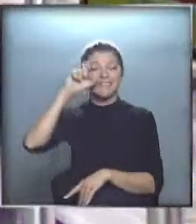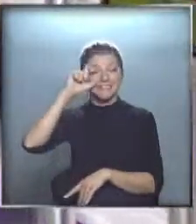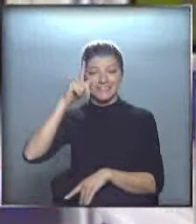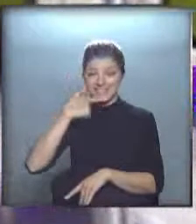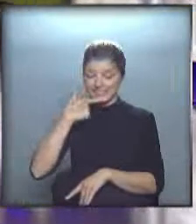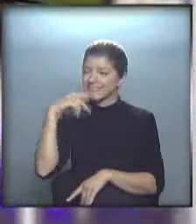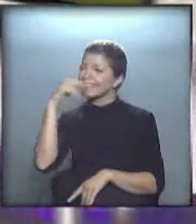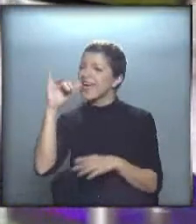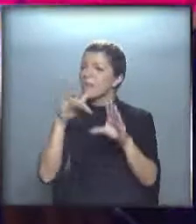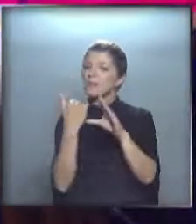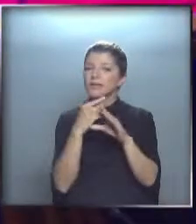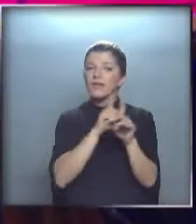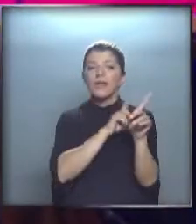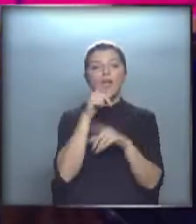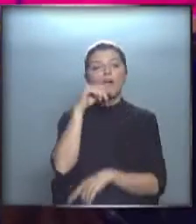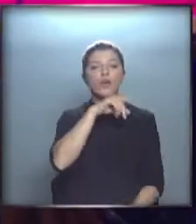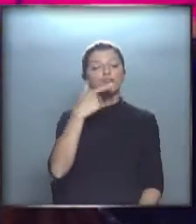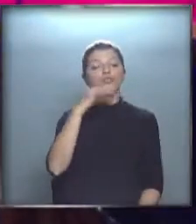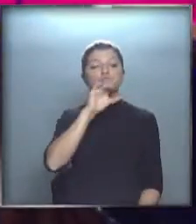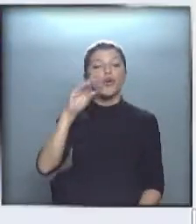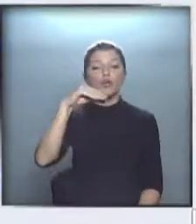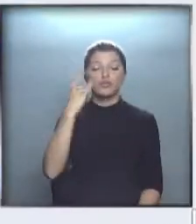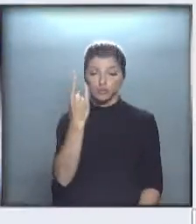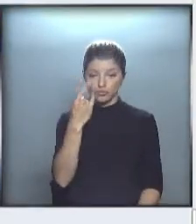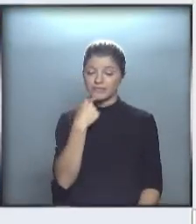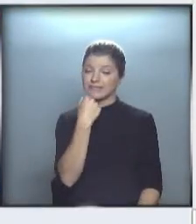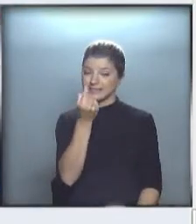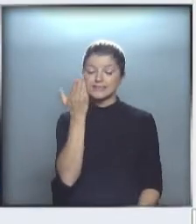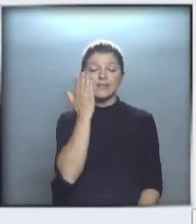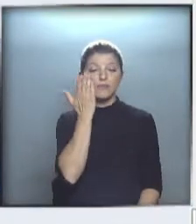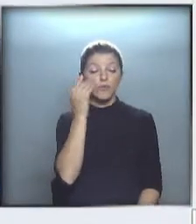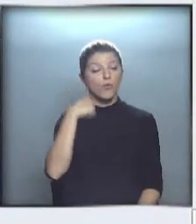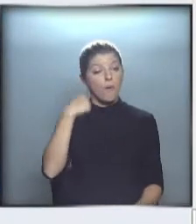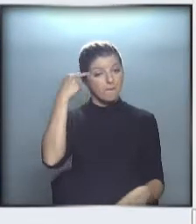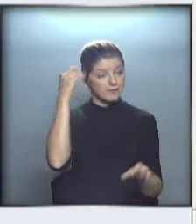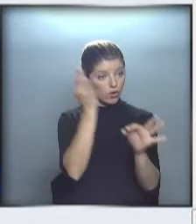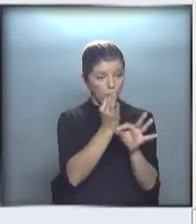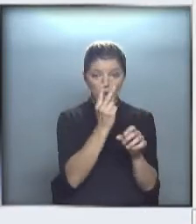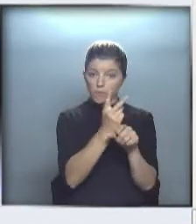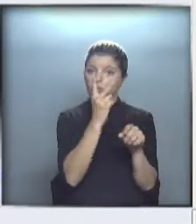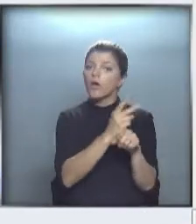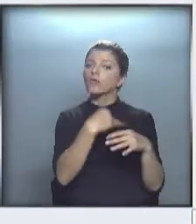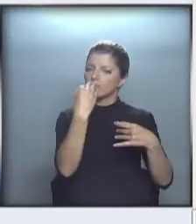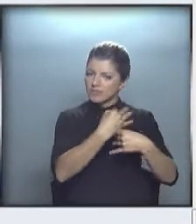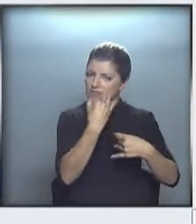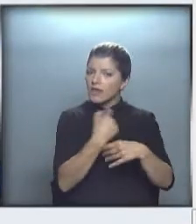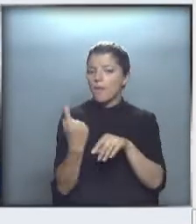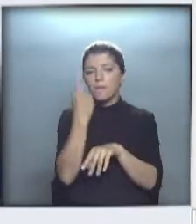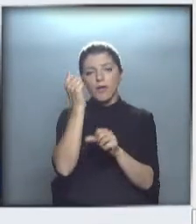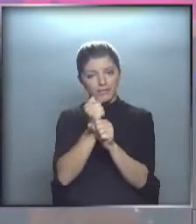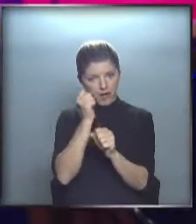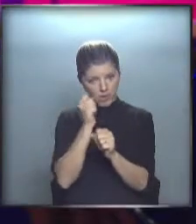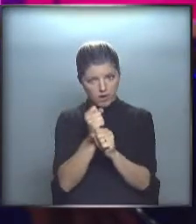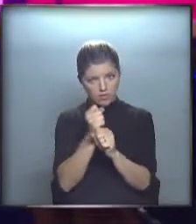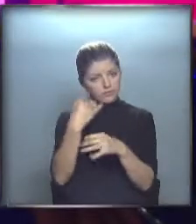Tenemos a Solchu de BC que nos Solchu. Nos dice por Facebook: yo creo que la escuela media sí nos prepara bien para nuestro primer trabajo, pero desde mi punto de